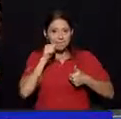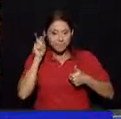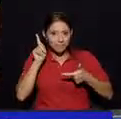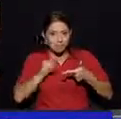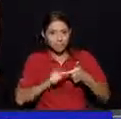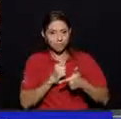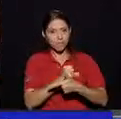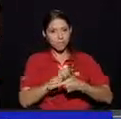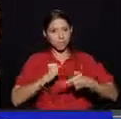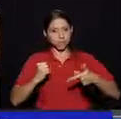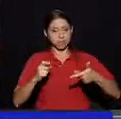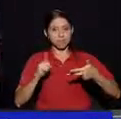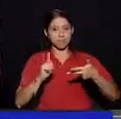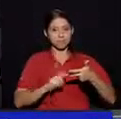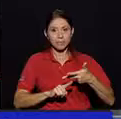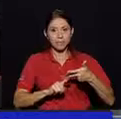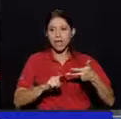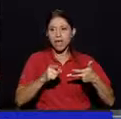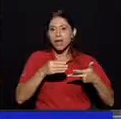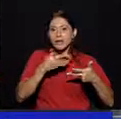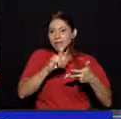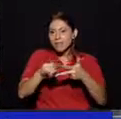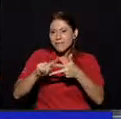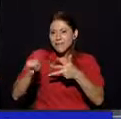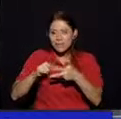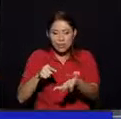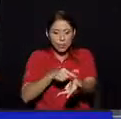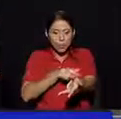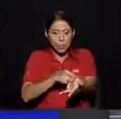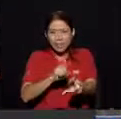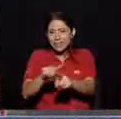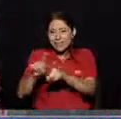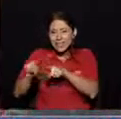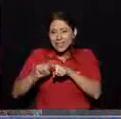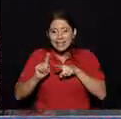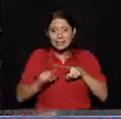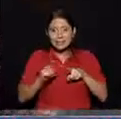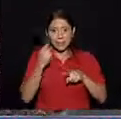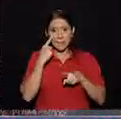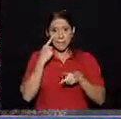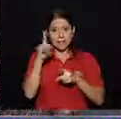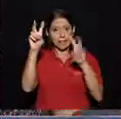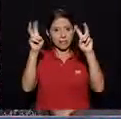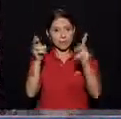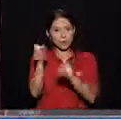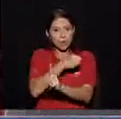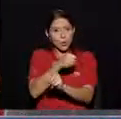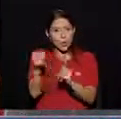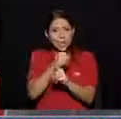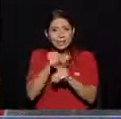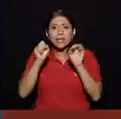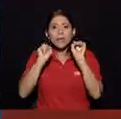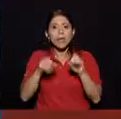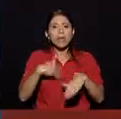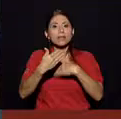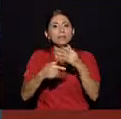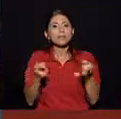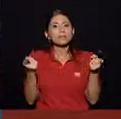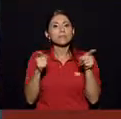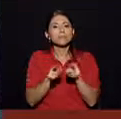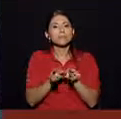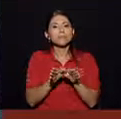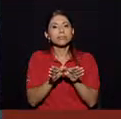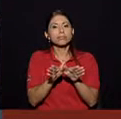y verdaderamente para contener esta onda expansiva tenemos que dejar de hablar de denuncia y tenemos que comenzar a